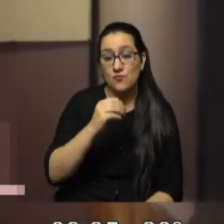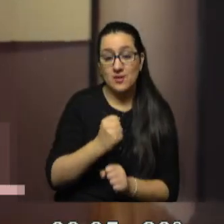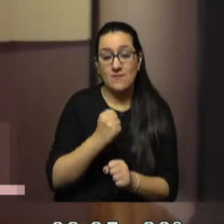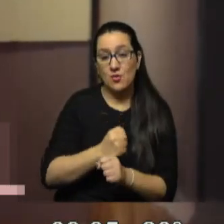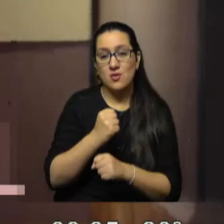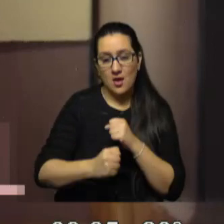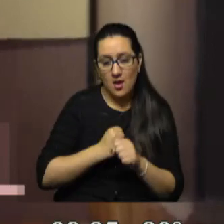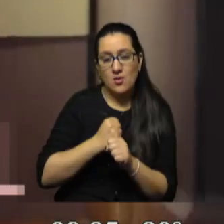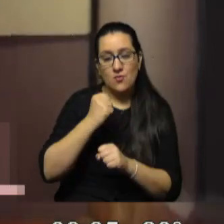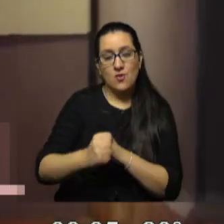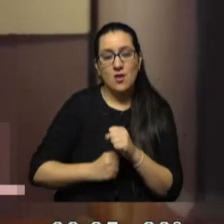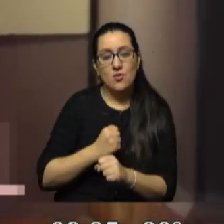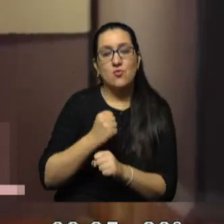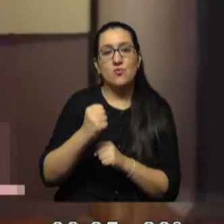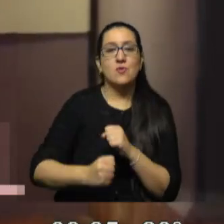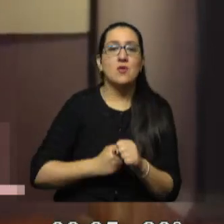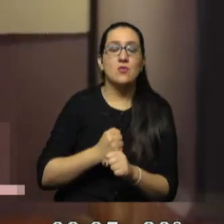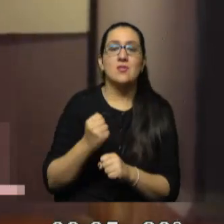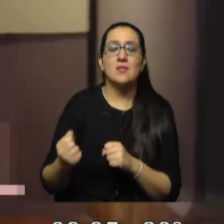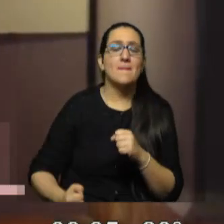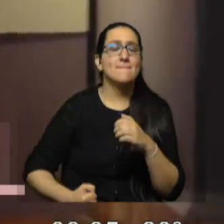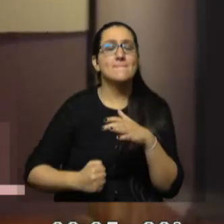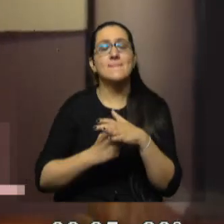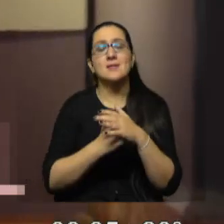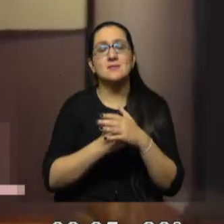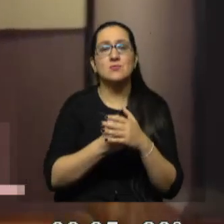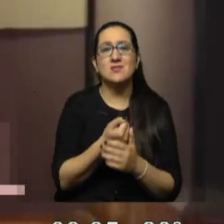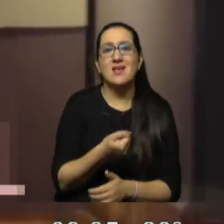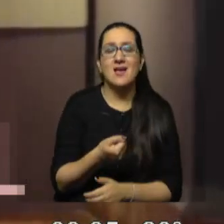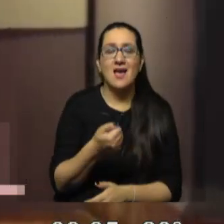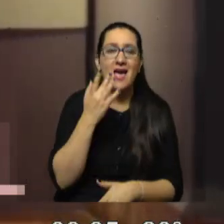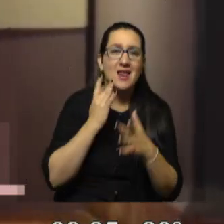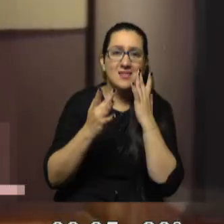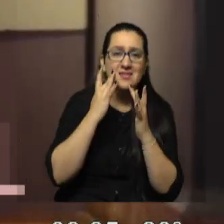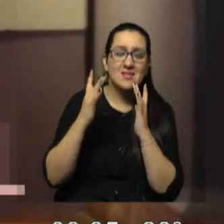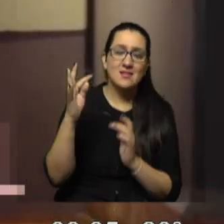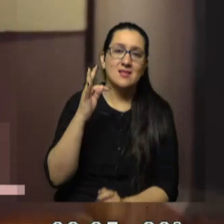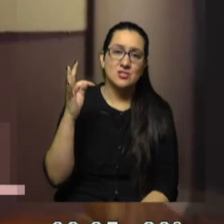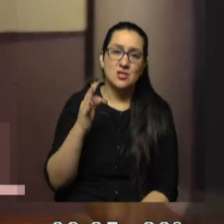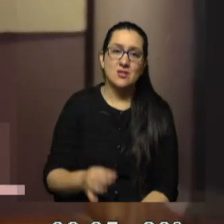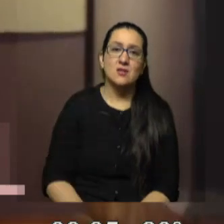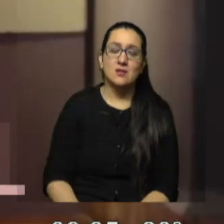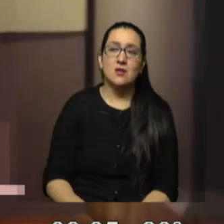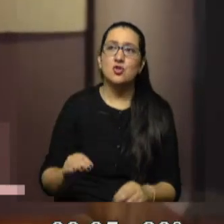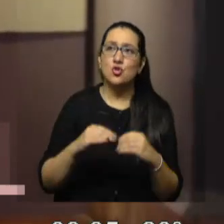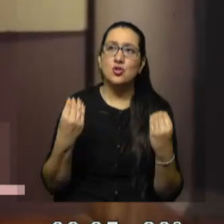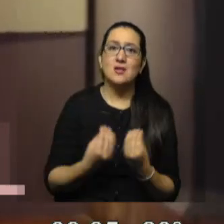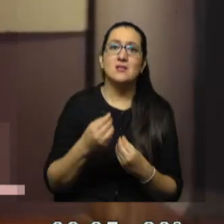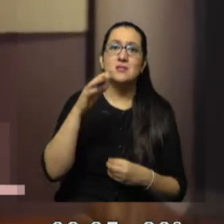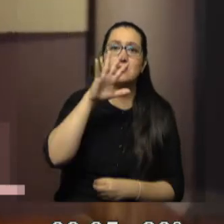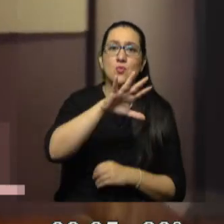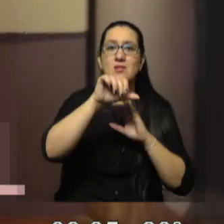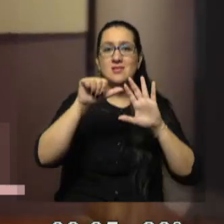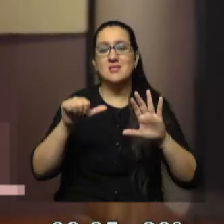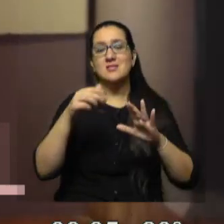de ir juntando obras del máximo de artistas del taller, de los compañeros de Burrich. Llegamos a tener 56